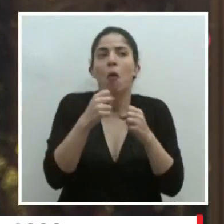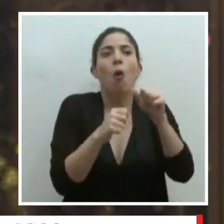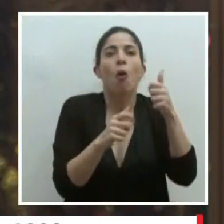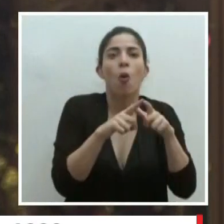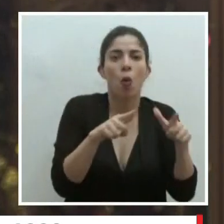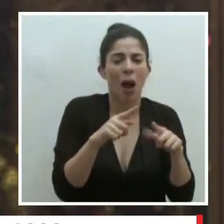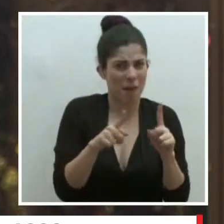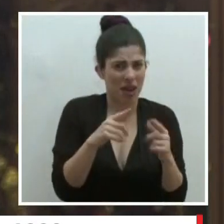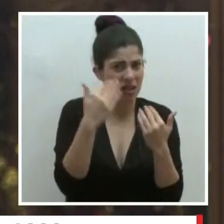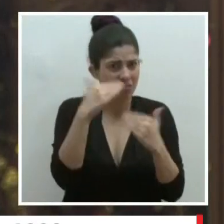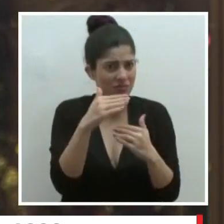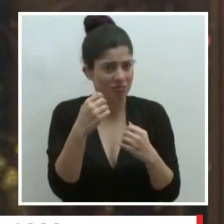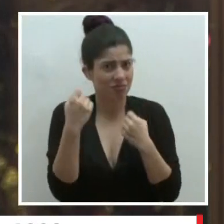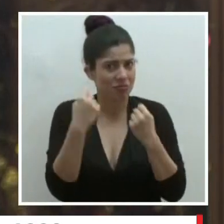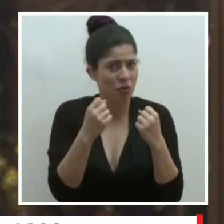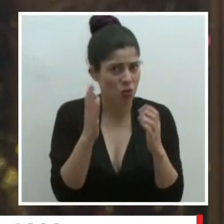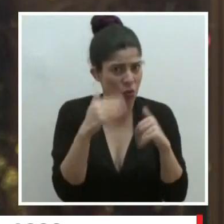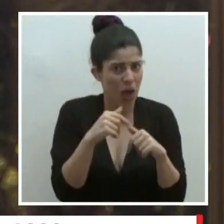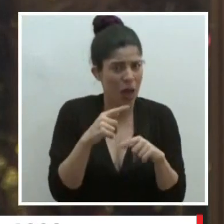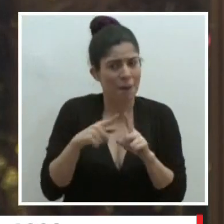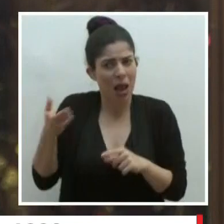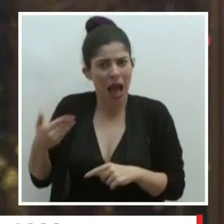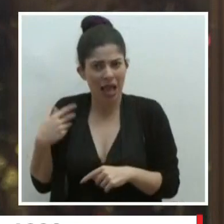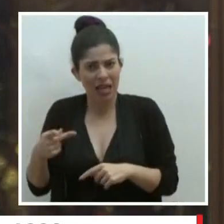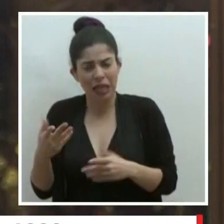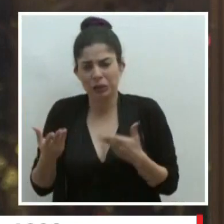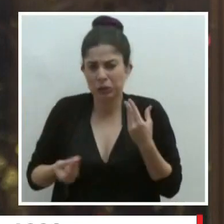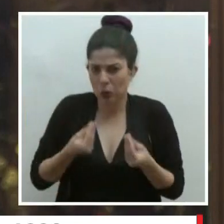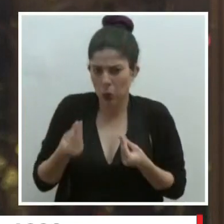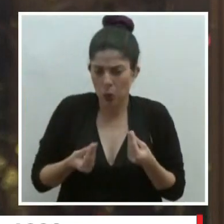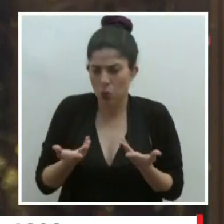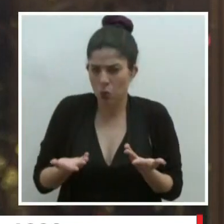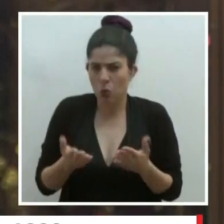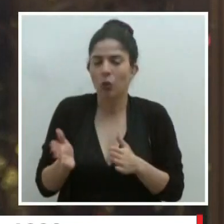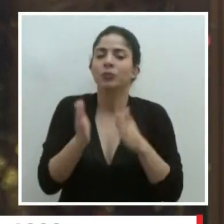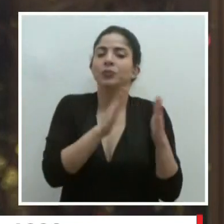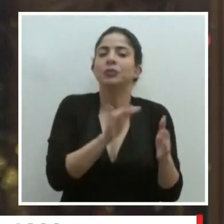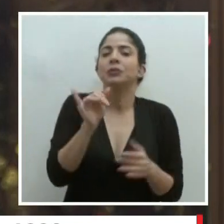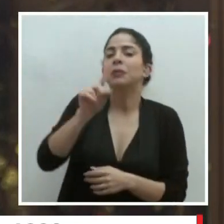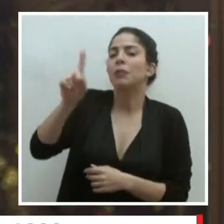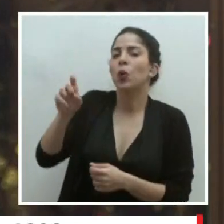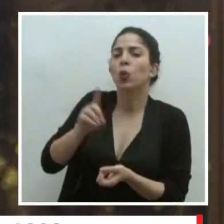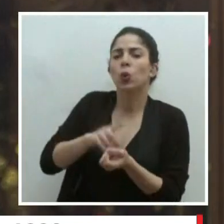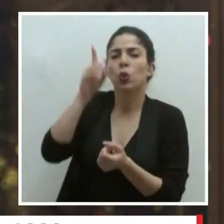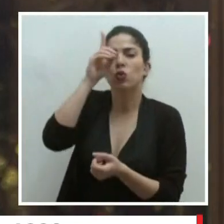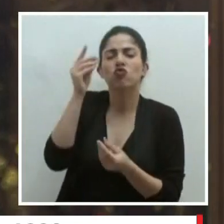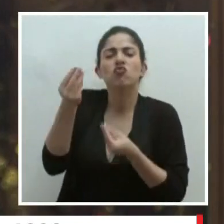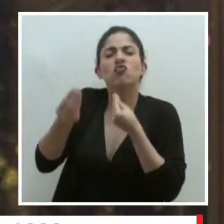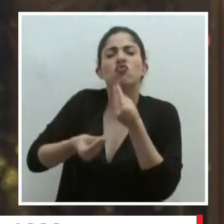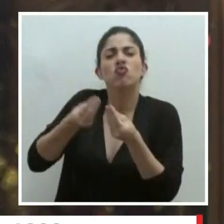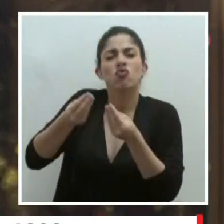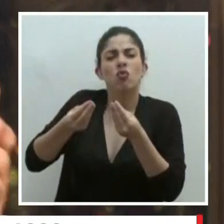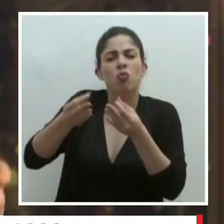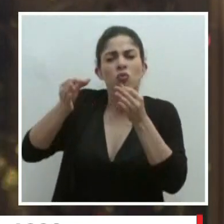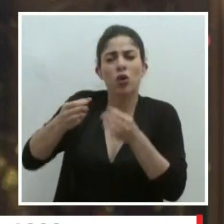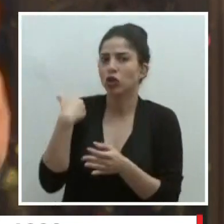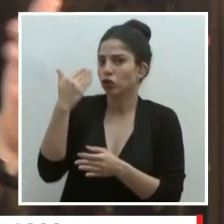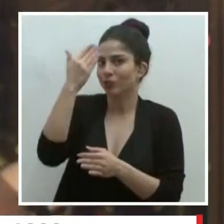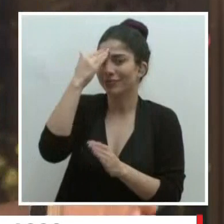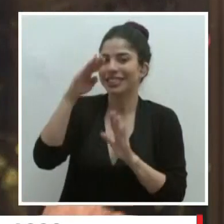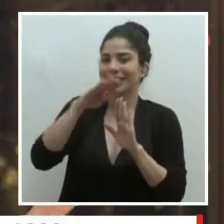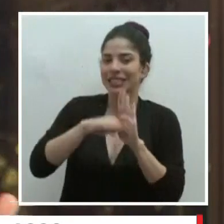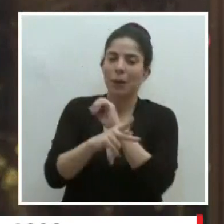se restringe la movilidad para ellos? Le quería también preguntar al doctor Salas, ¿cómo definimos, y sé que la lista de